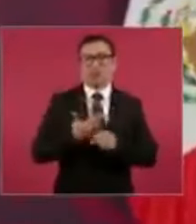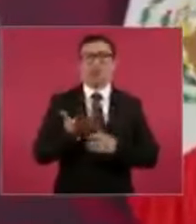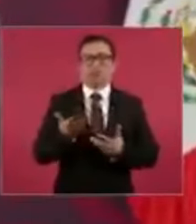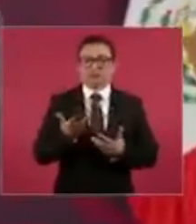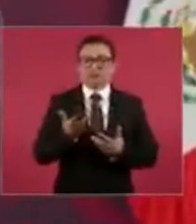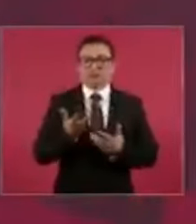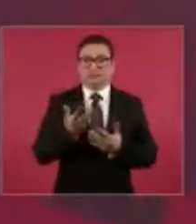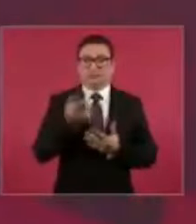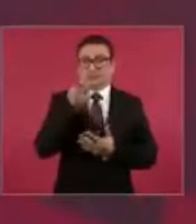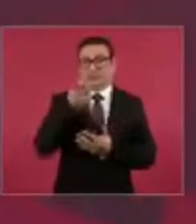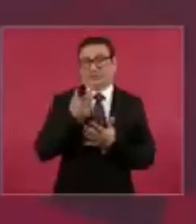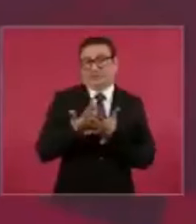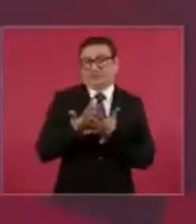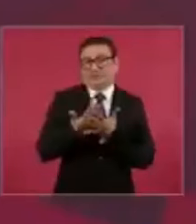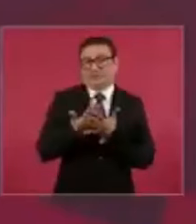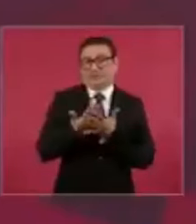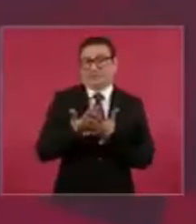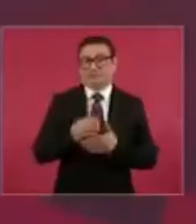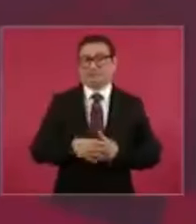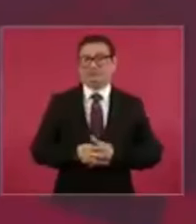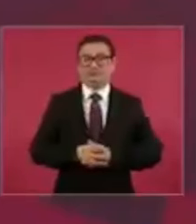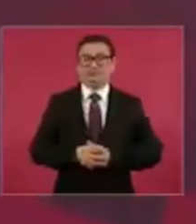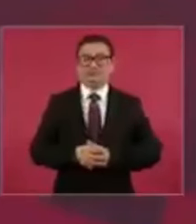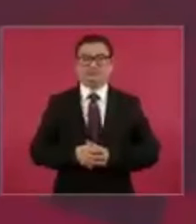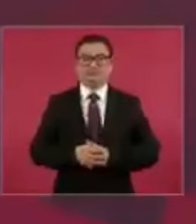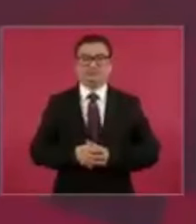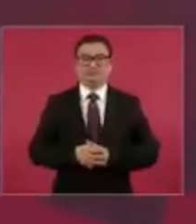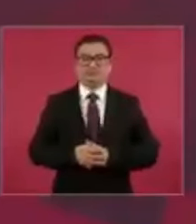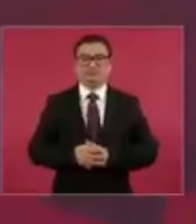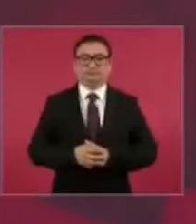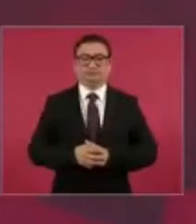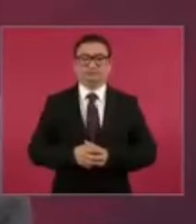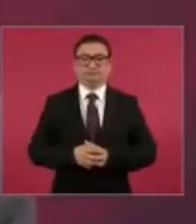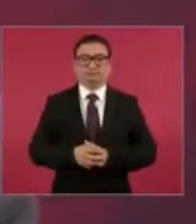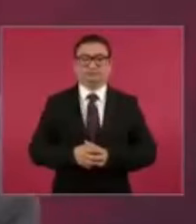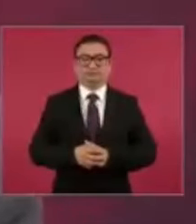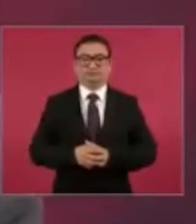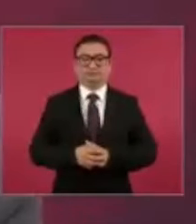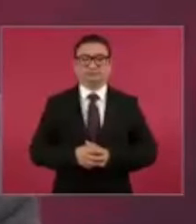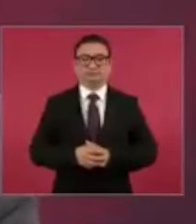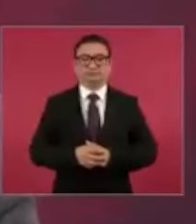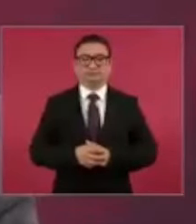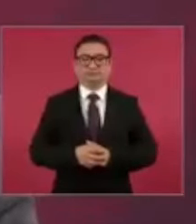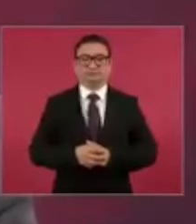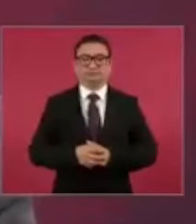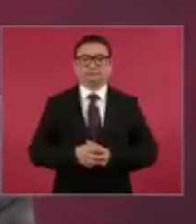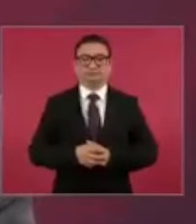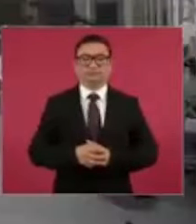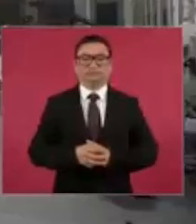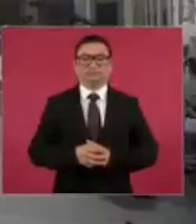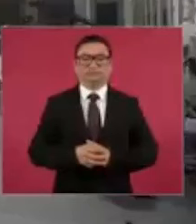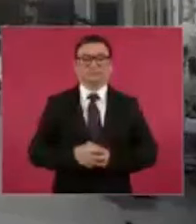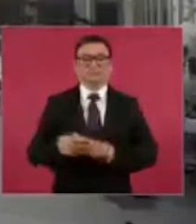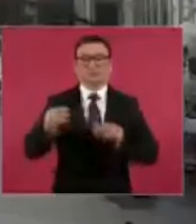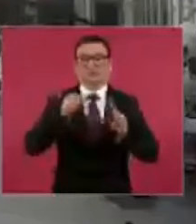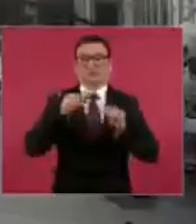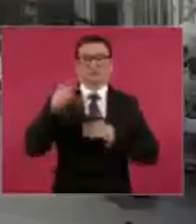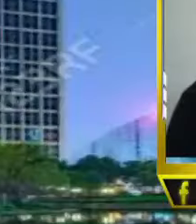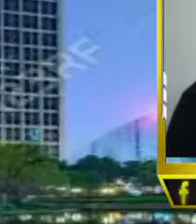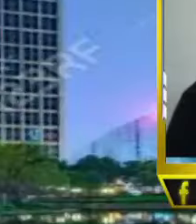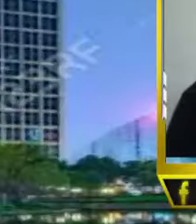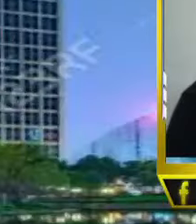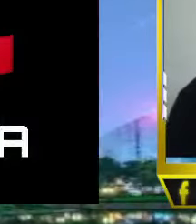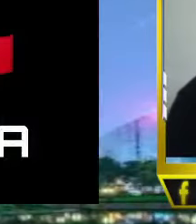Eso es lo que hay que esperar. Es que la corte hizo un compendio ayer en la noche, mandaron un tuit como un